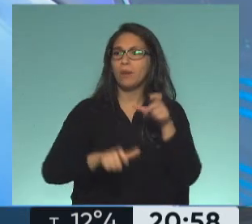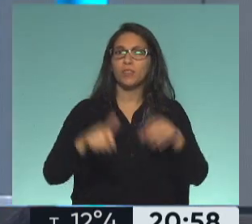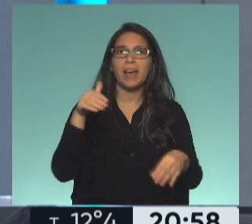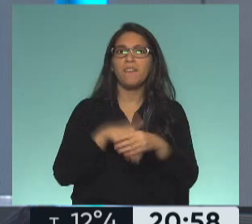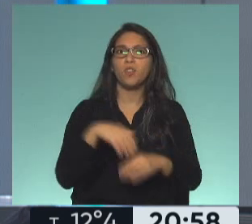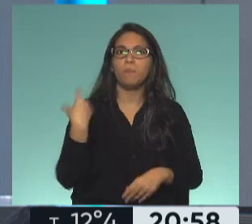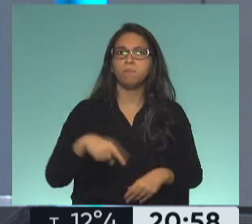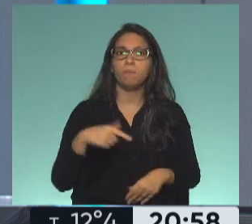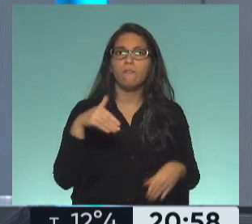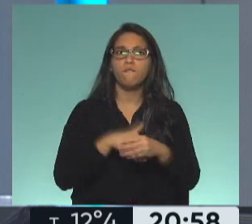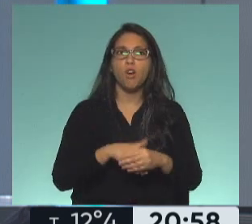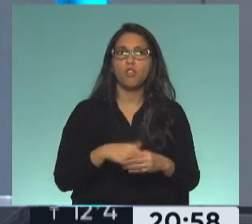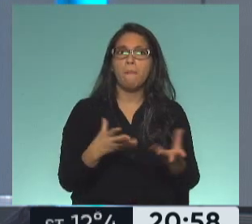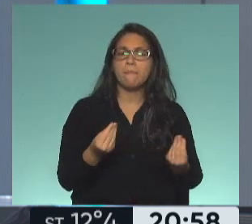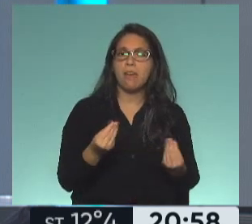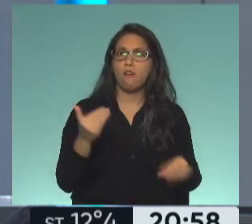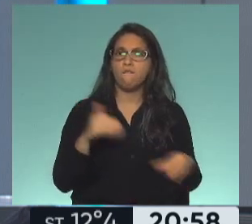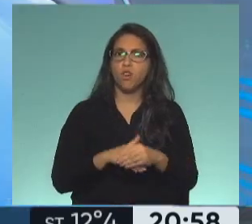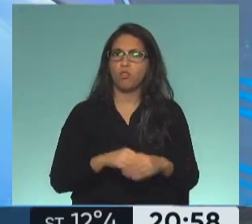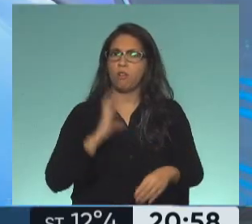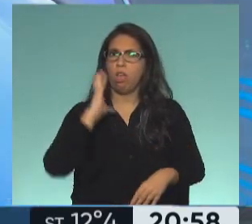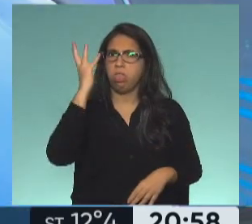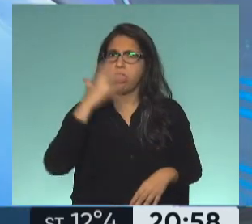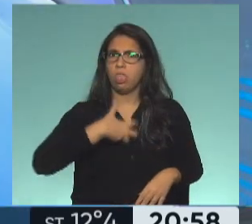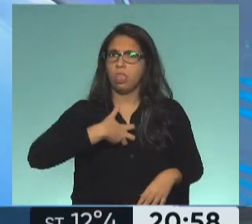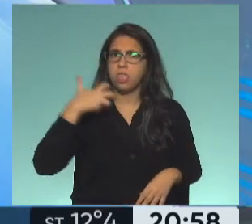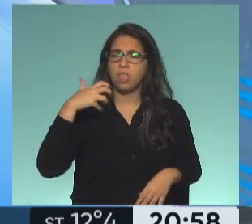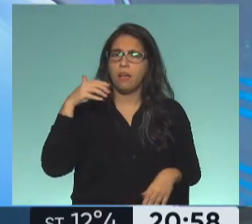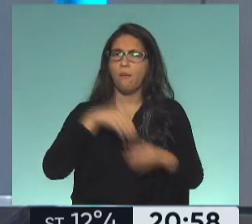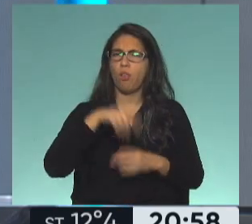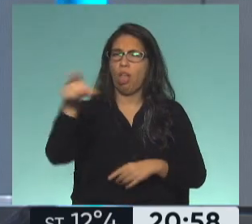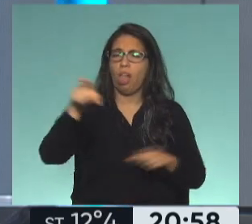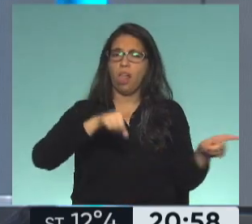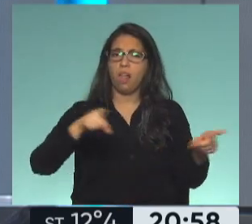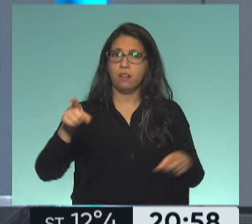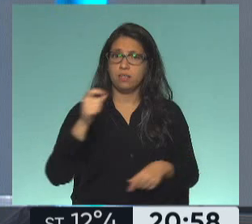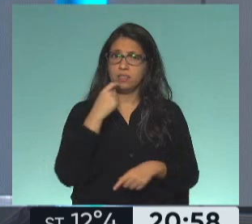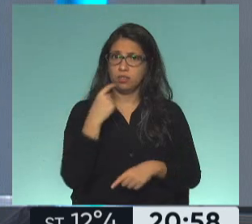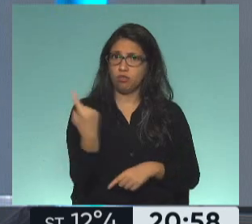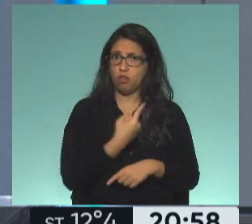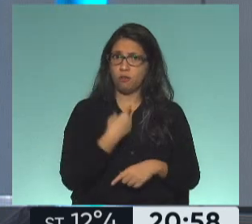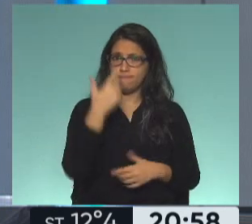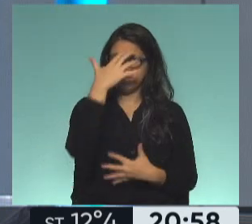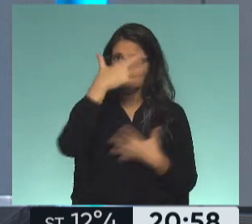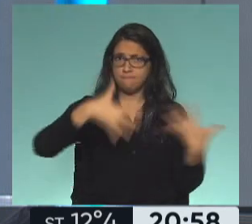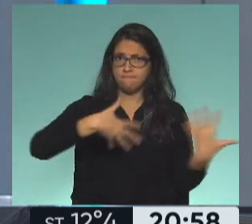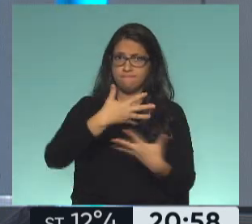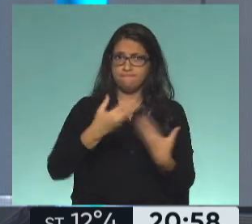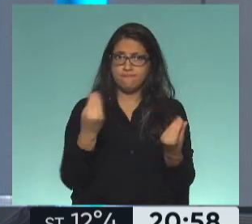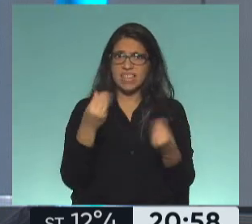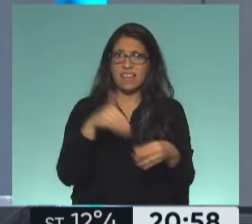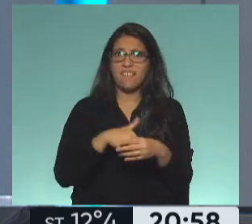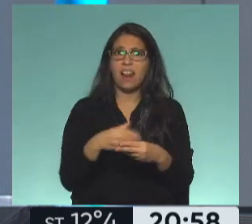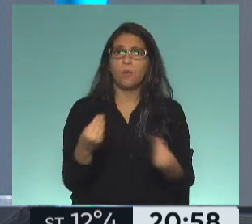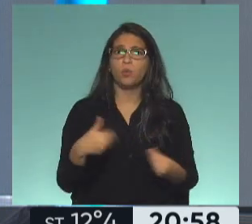va a ser un voto bronca, un voto miedo. E incluso si hablas con dirigentes del oficialismo, te dicen, estamos desconcertados respecto a esto,